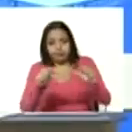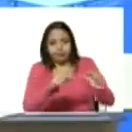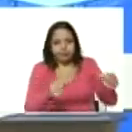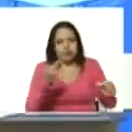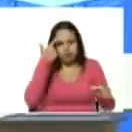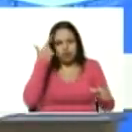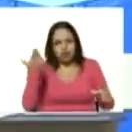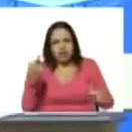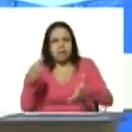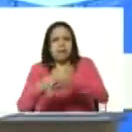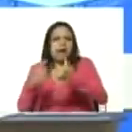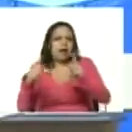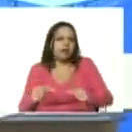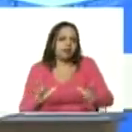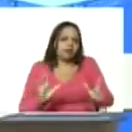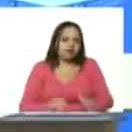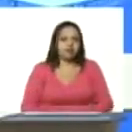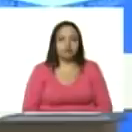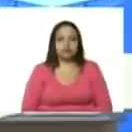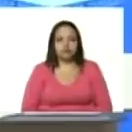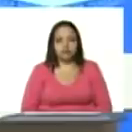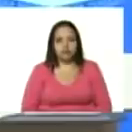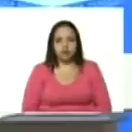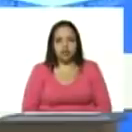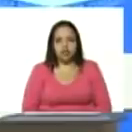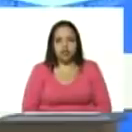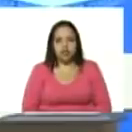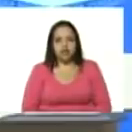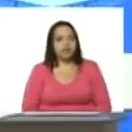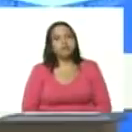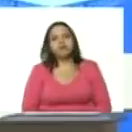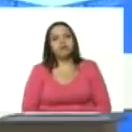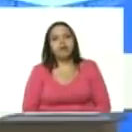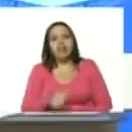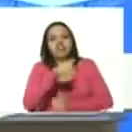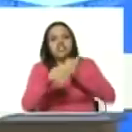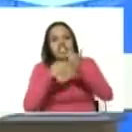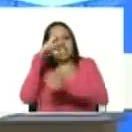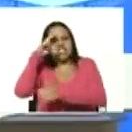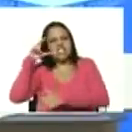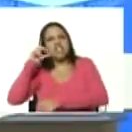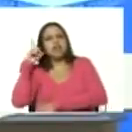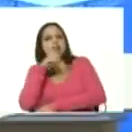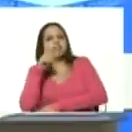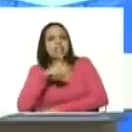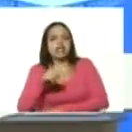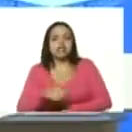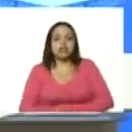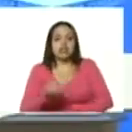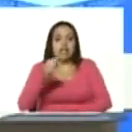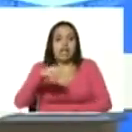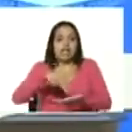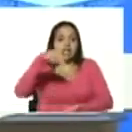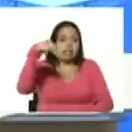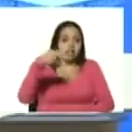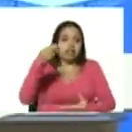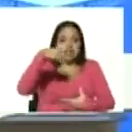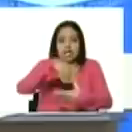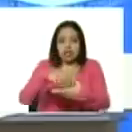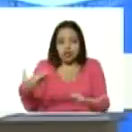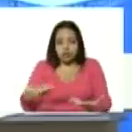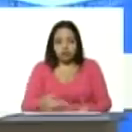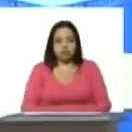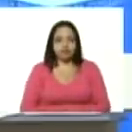vende barato, para que Luis Florido sea vicecanciller de Narnia para Latinoamérica desde Barquisimeto, sede actual de la